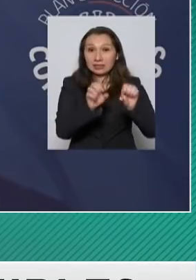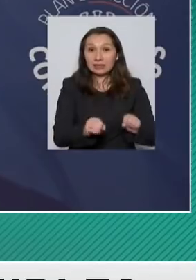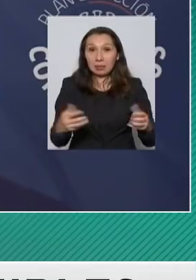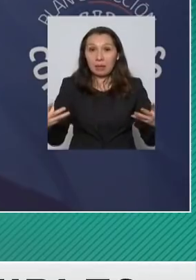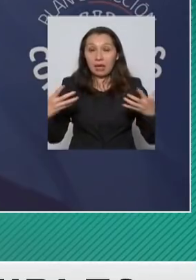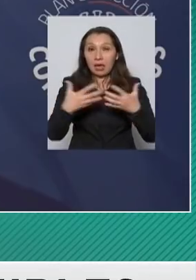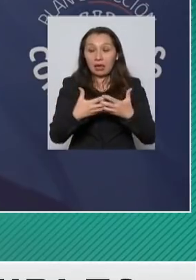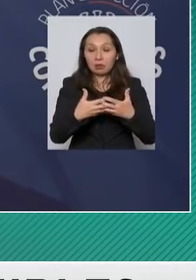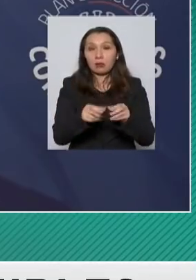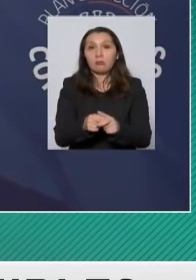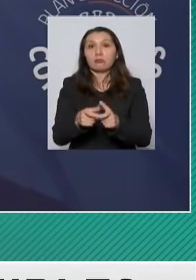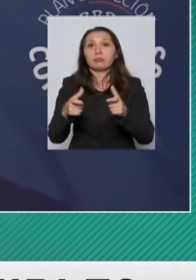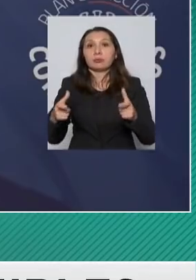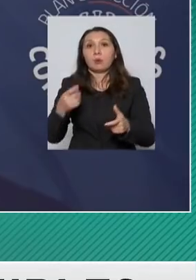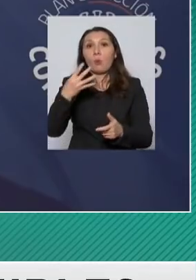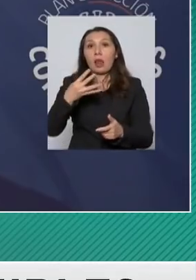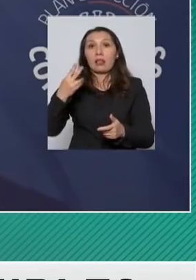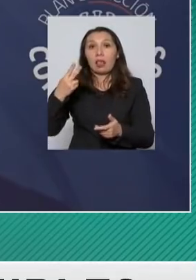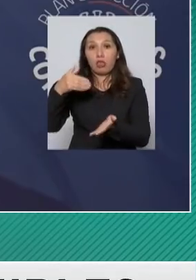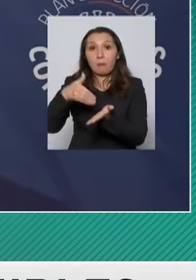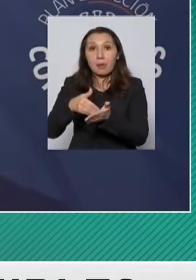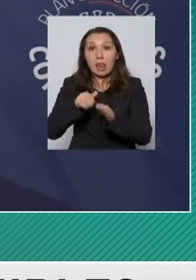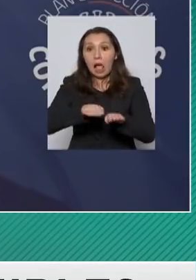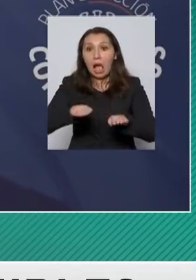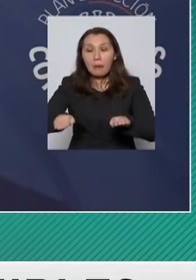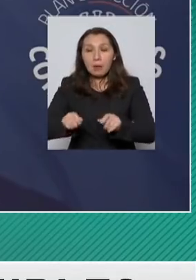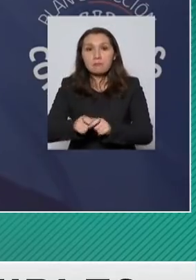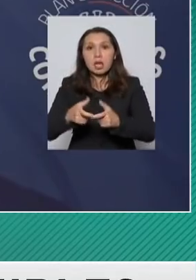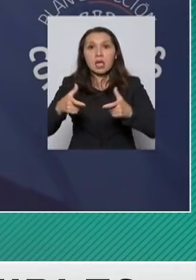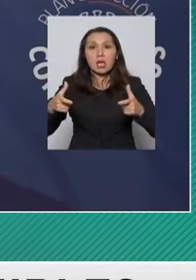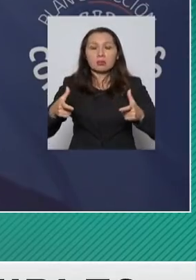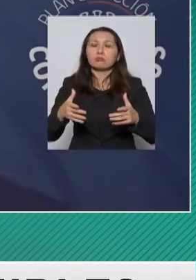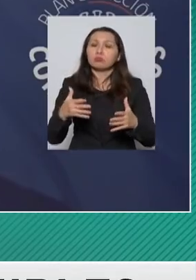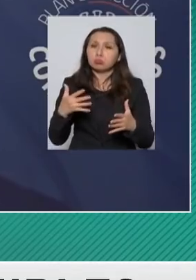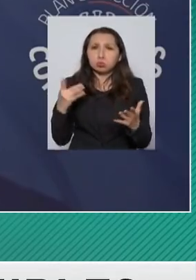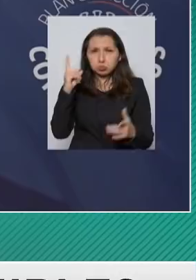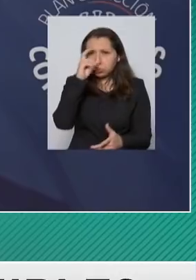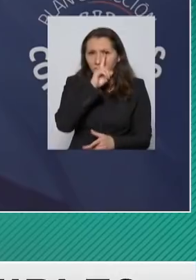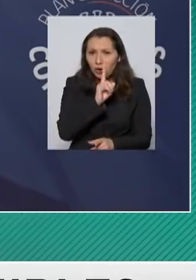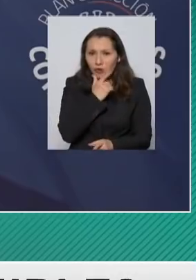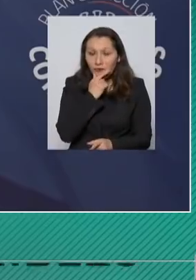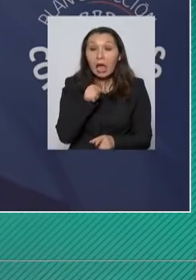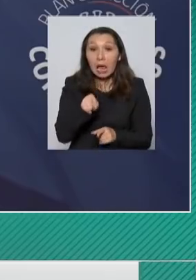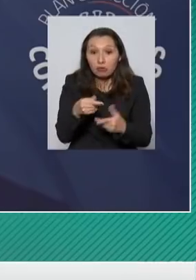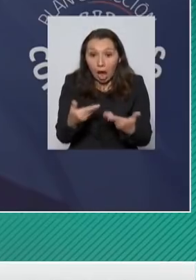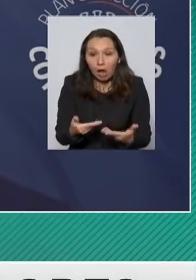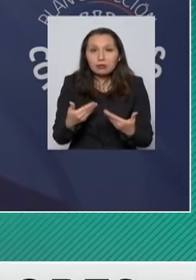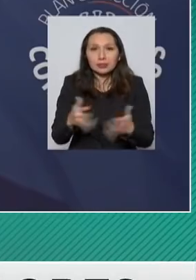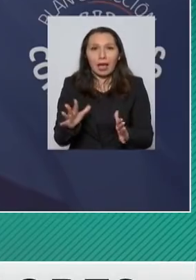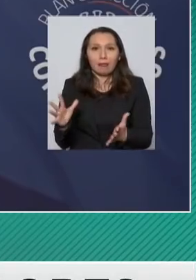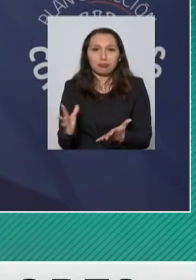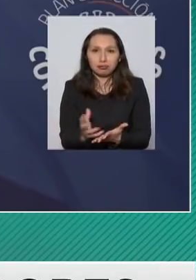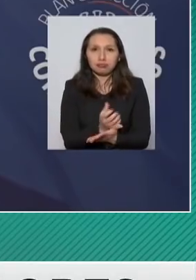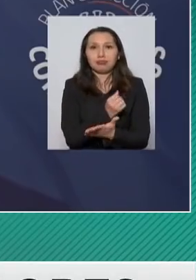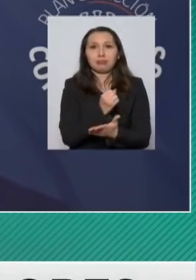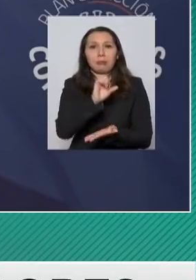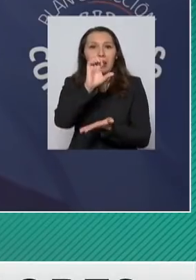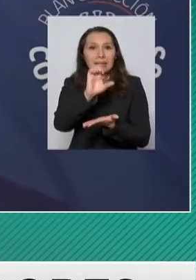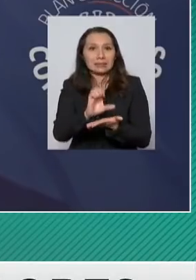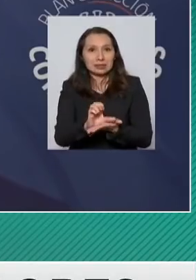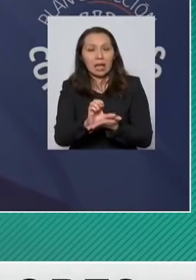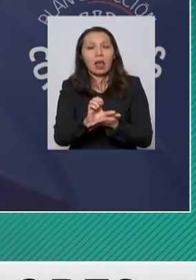integrado a 42.000 camas es algo tremendamente difícil. Y eso se está logrando de parte del